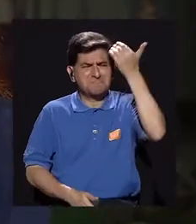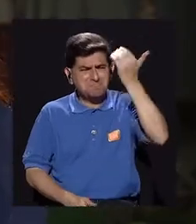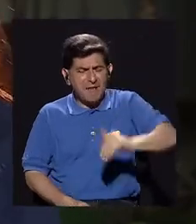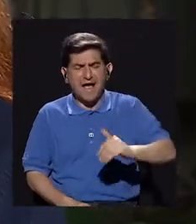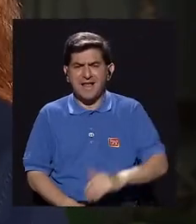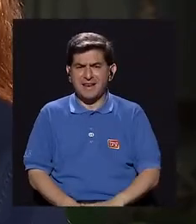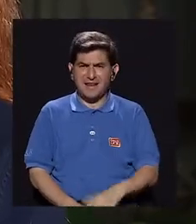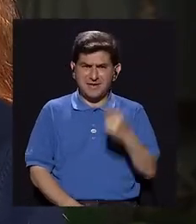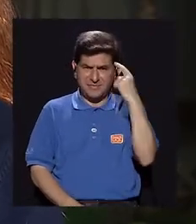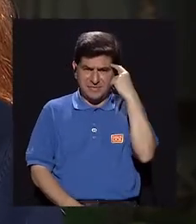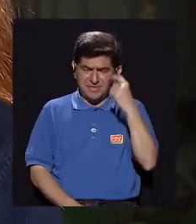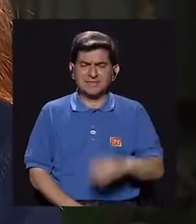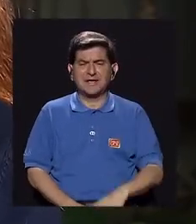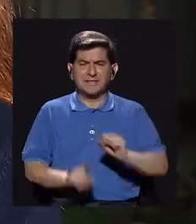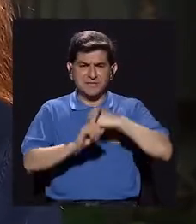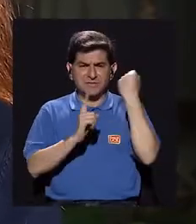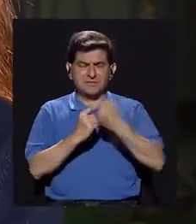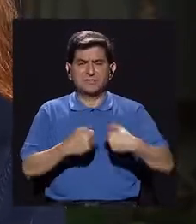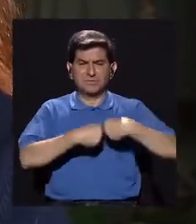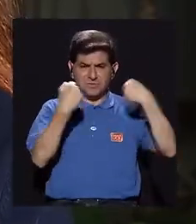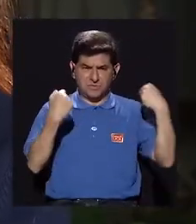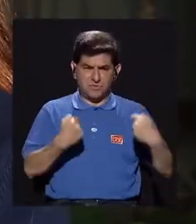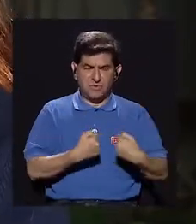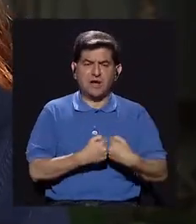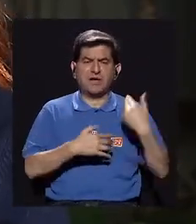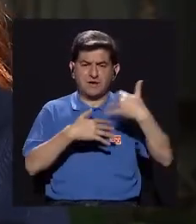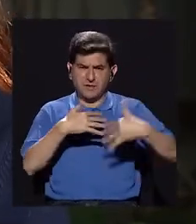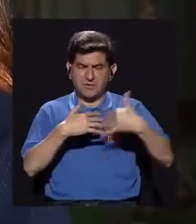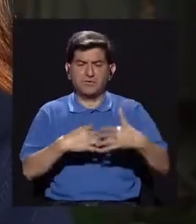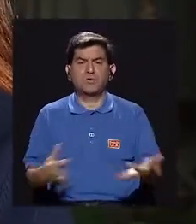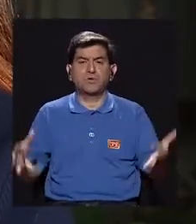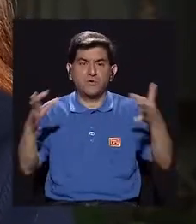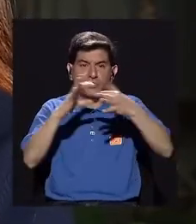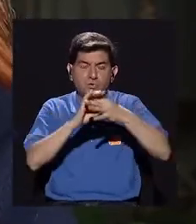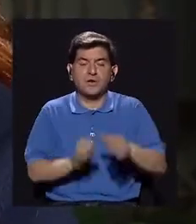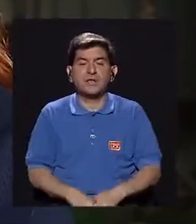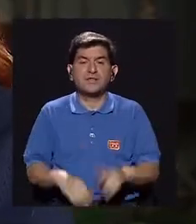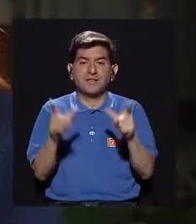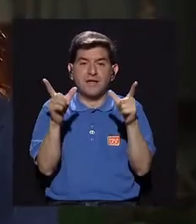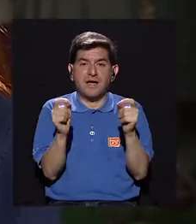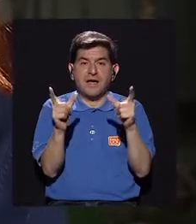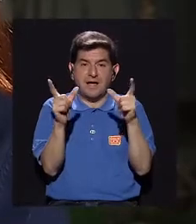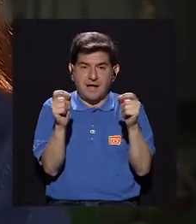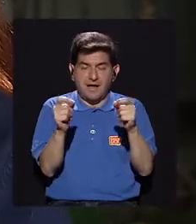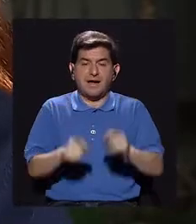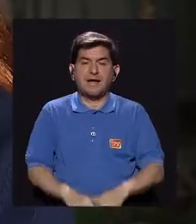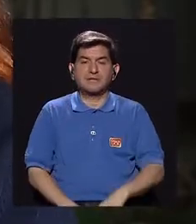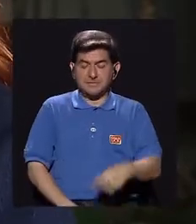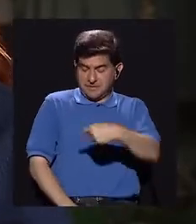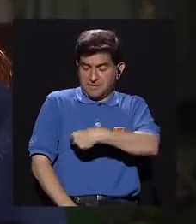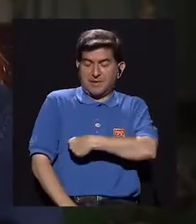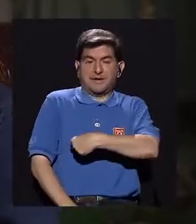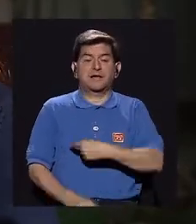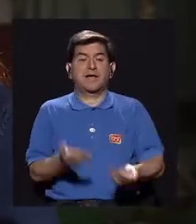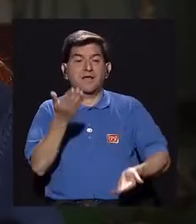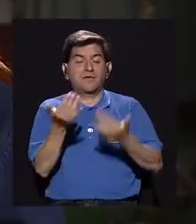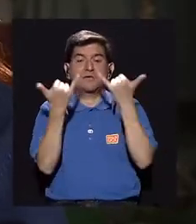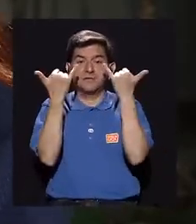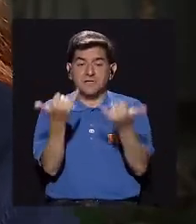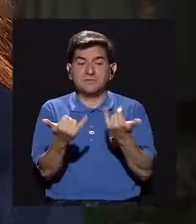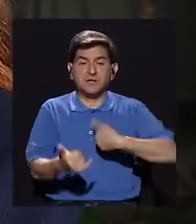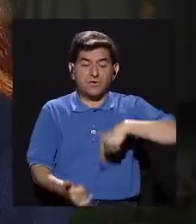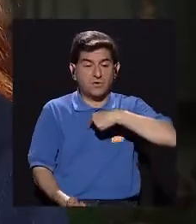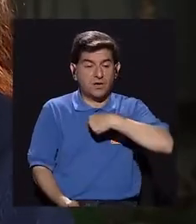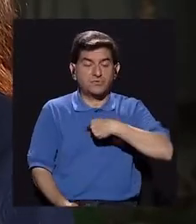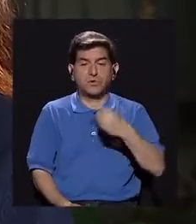muy mala desde el punto de vista cardiovascular. Y luego que también se asocia a cáncer de hígado. Entonces, tal vez en